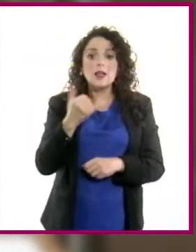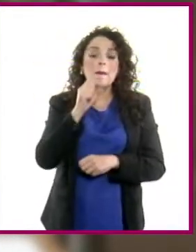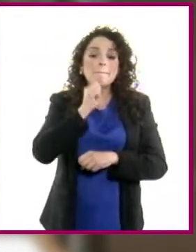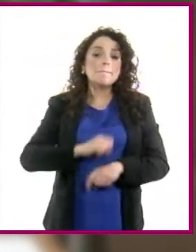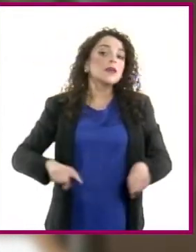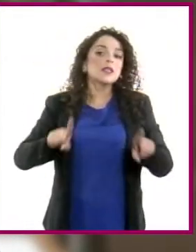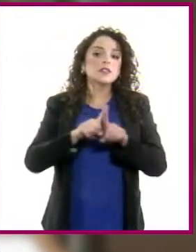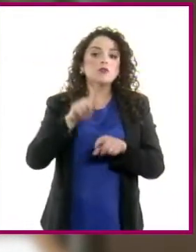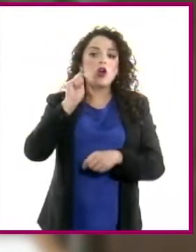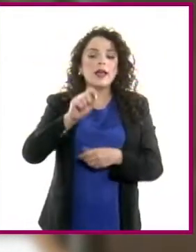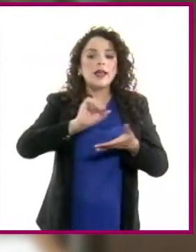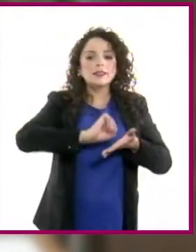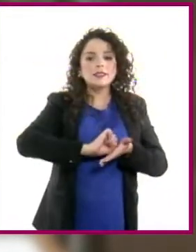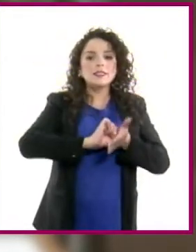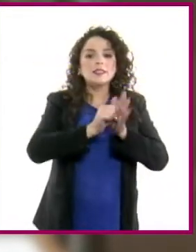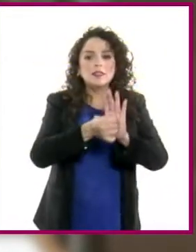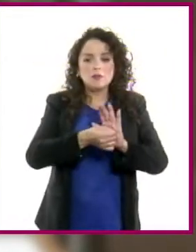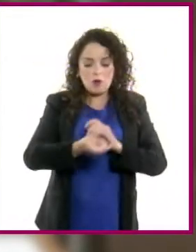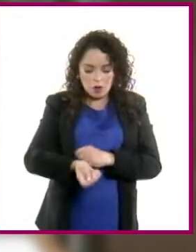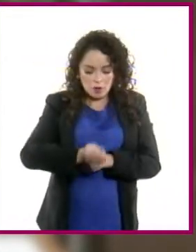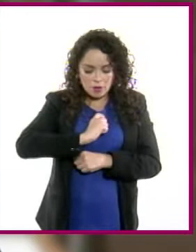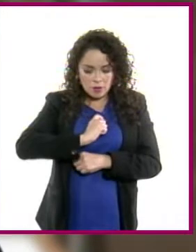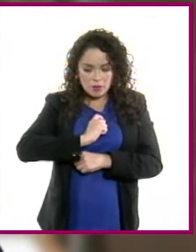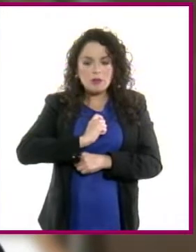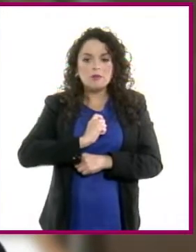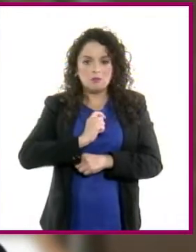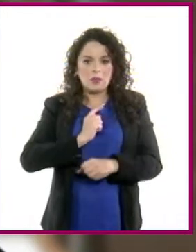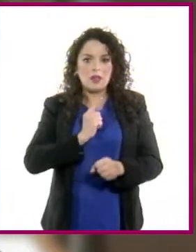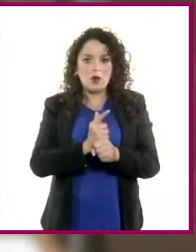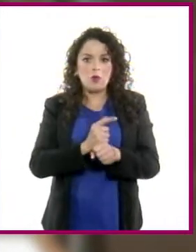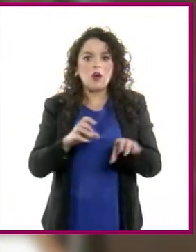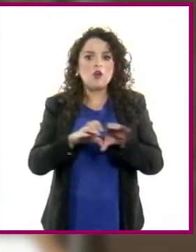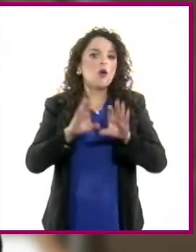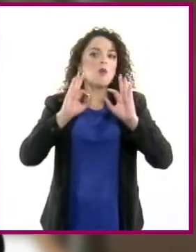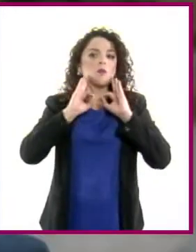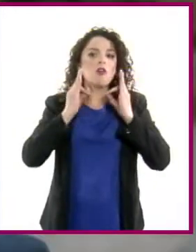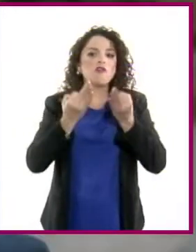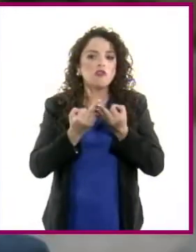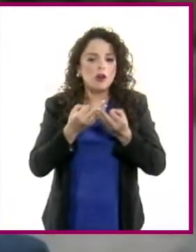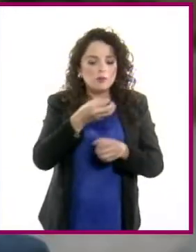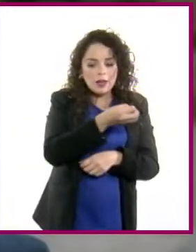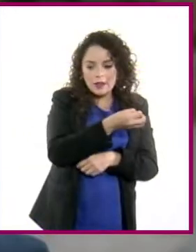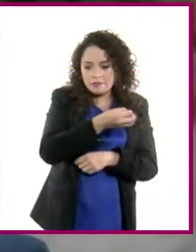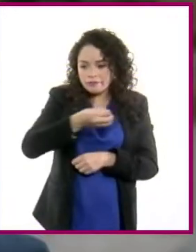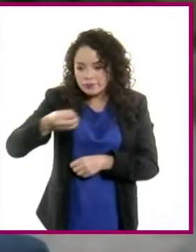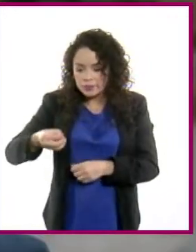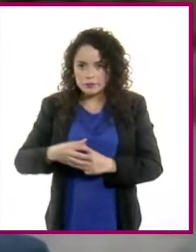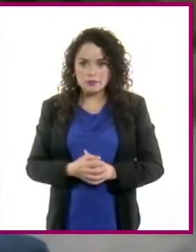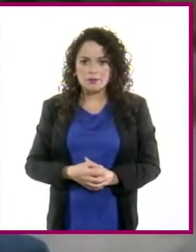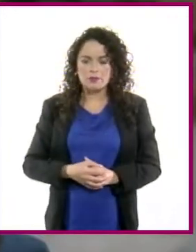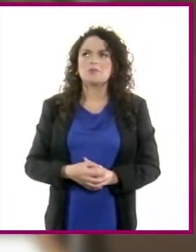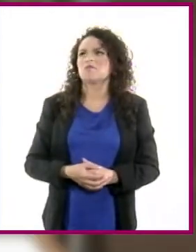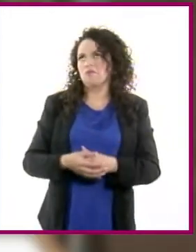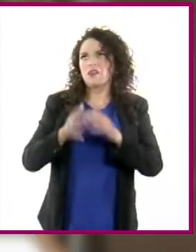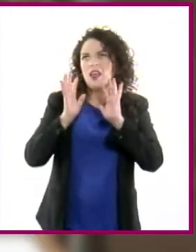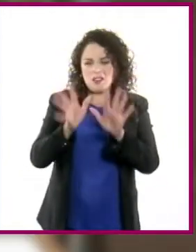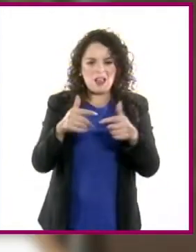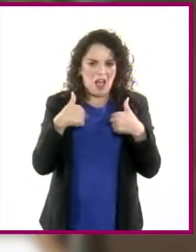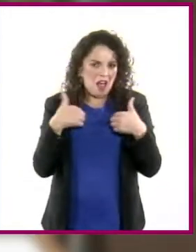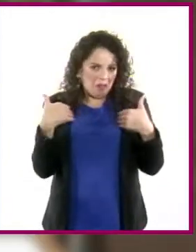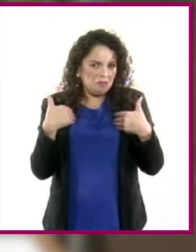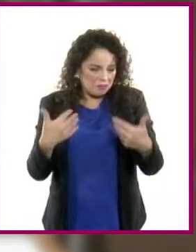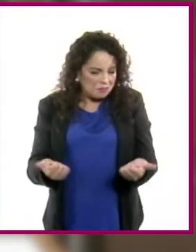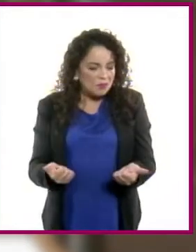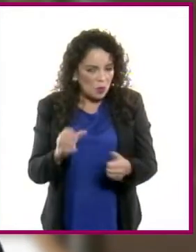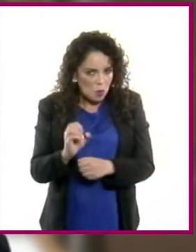los cuales nos identificamos como parte de esas formas de organización. Claro, entiendo.